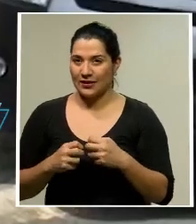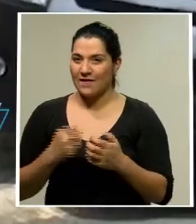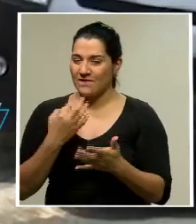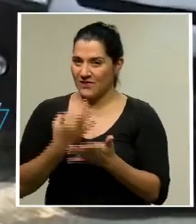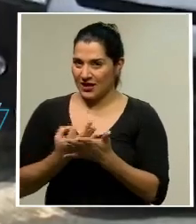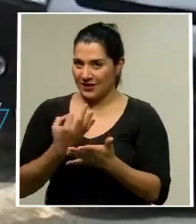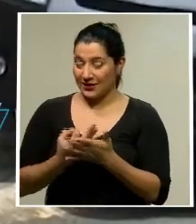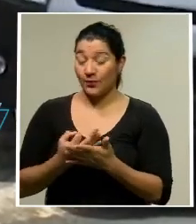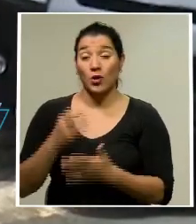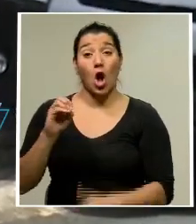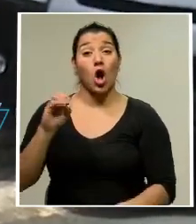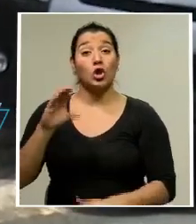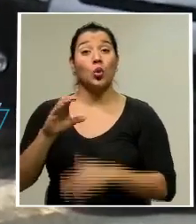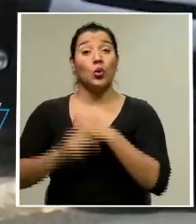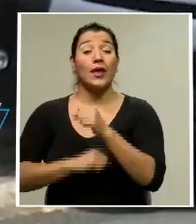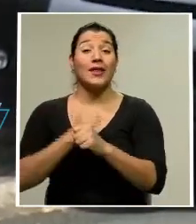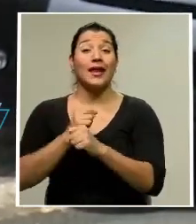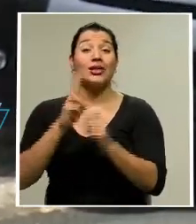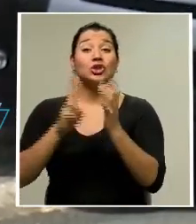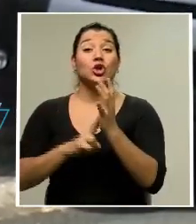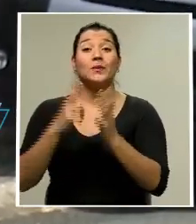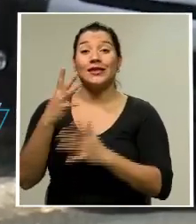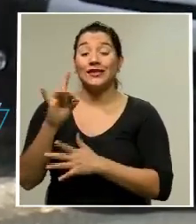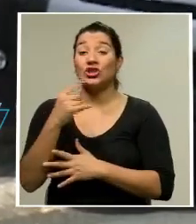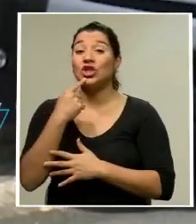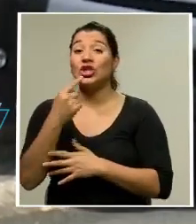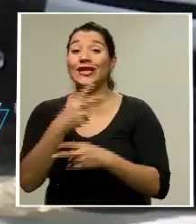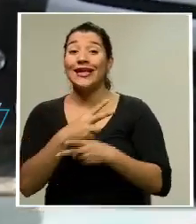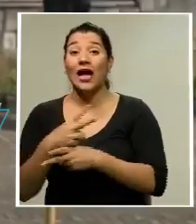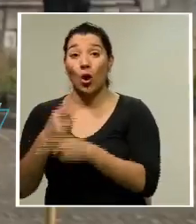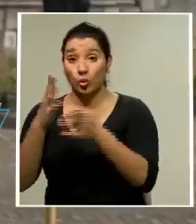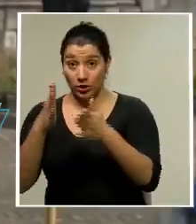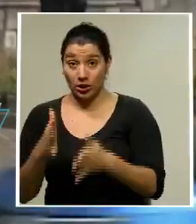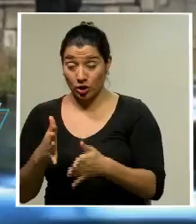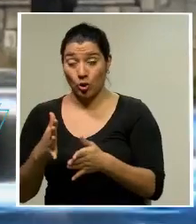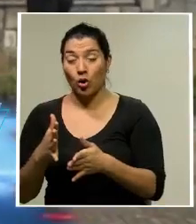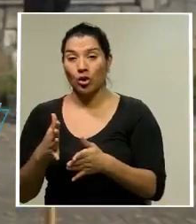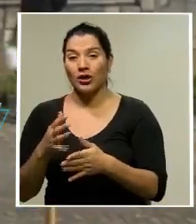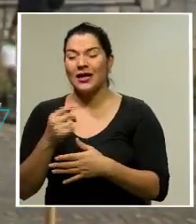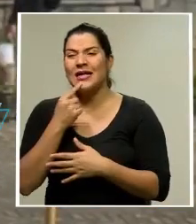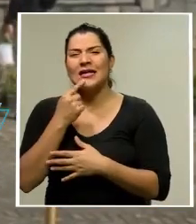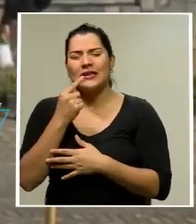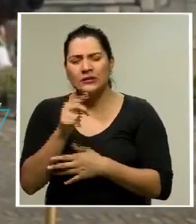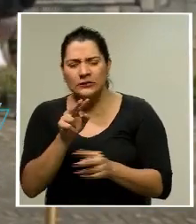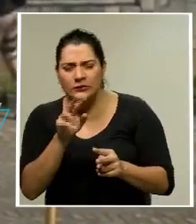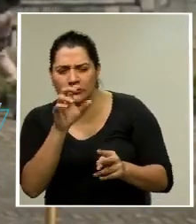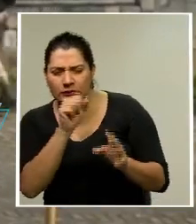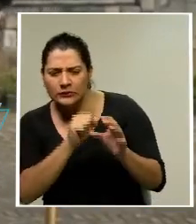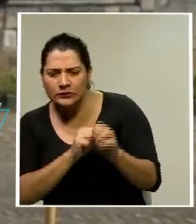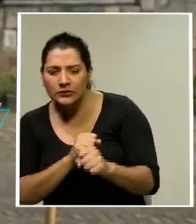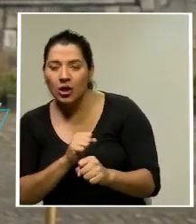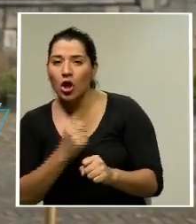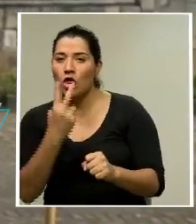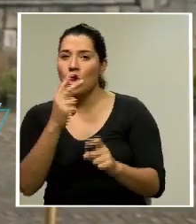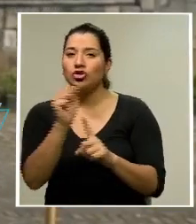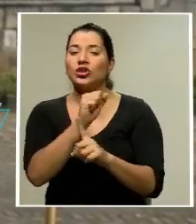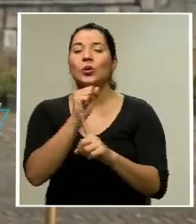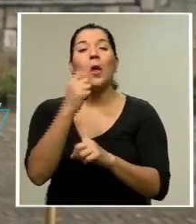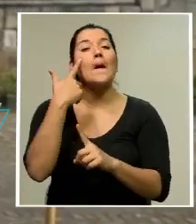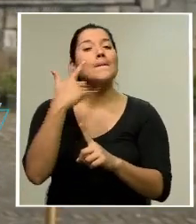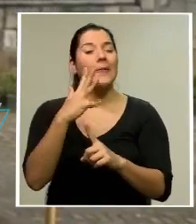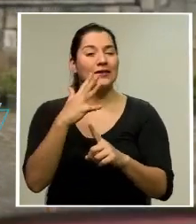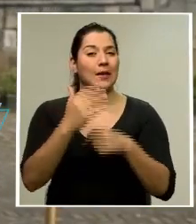En octubre del 2018, según indicó el auditor de la institución, se encontraron 2 casos muy similares al caso